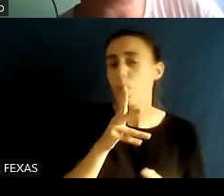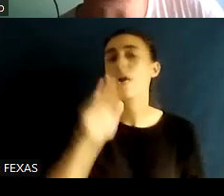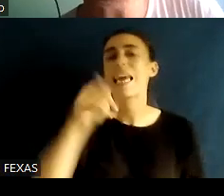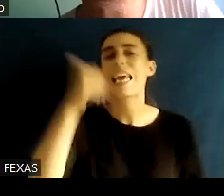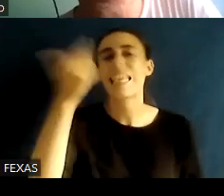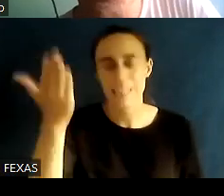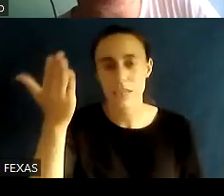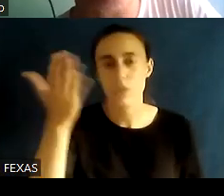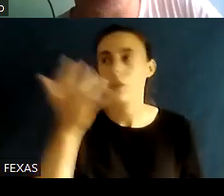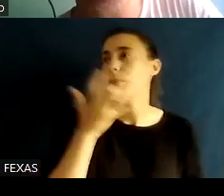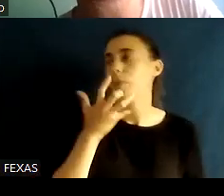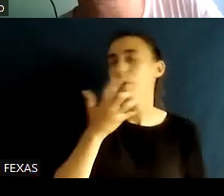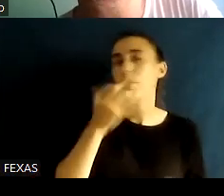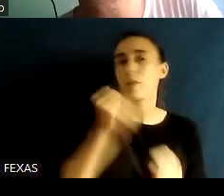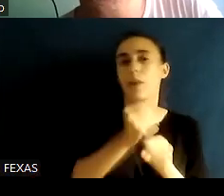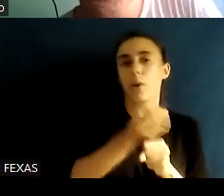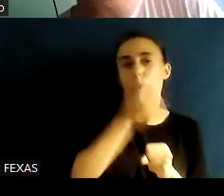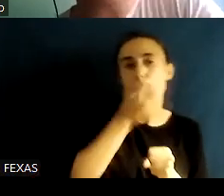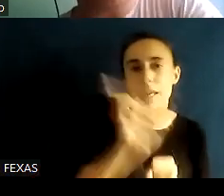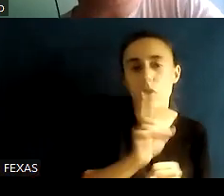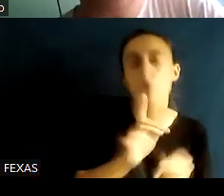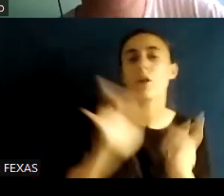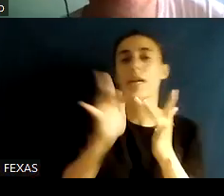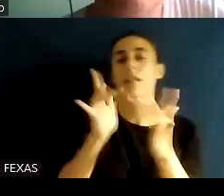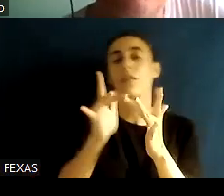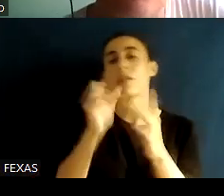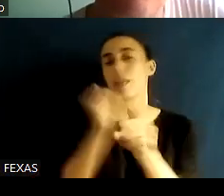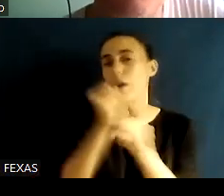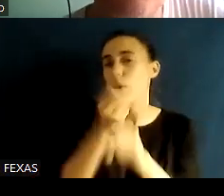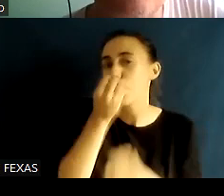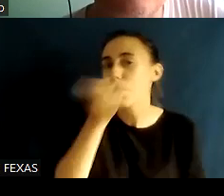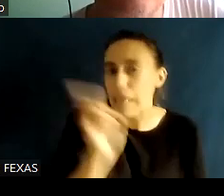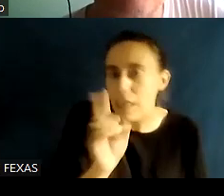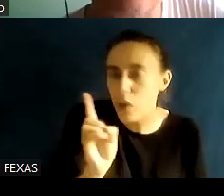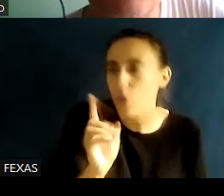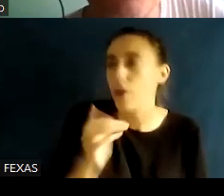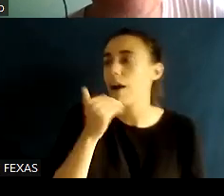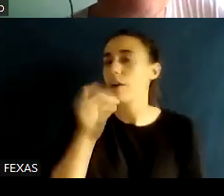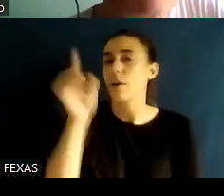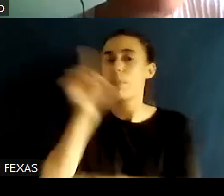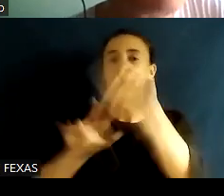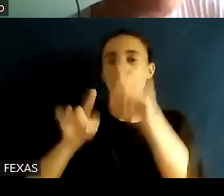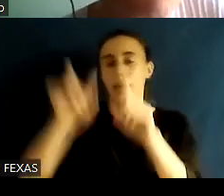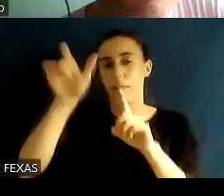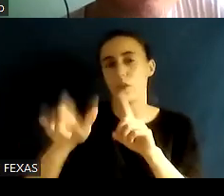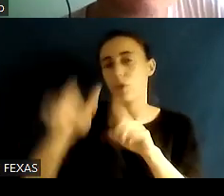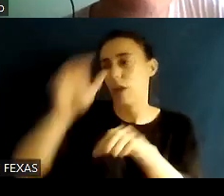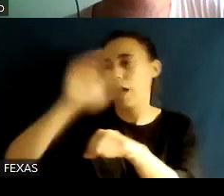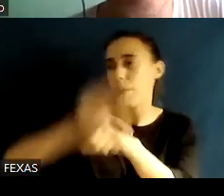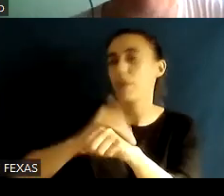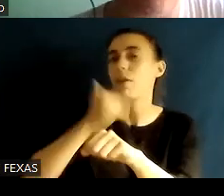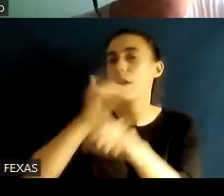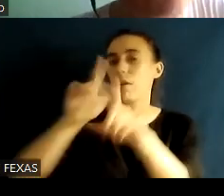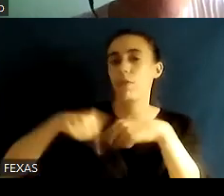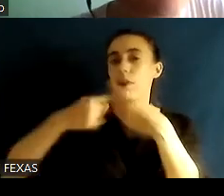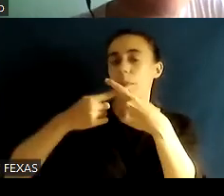no nos va bien, o tenemos malas relaciones en el trabajo, o tenemos algún conflicto con algún conocido, con algún amigo, con algún familiar.